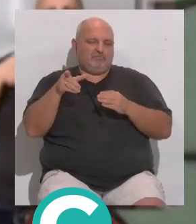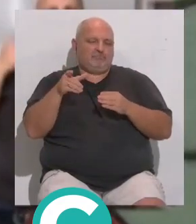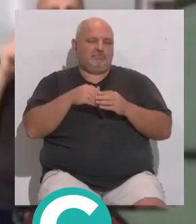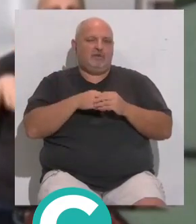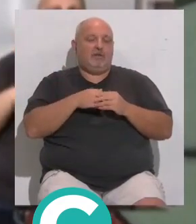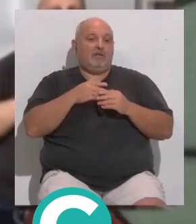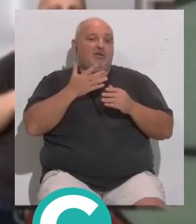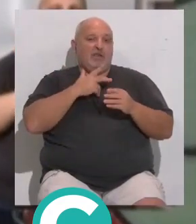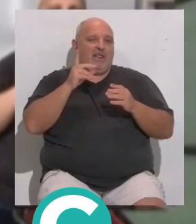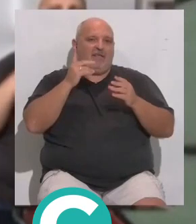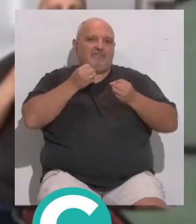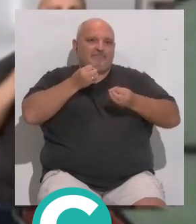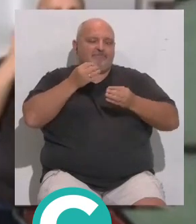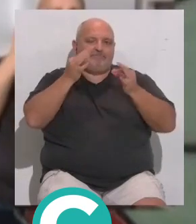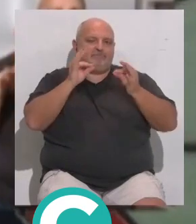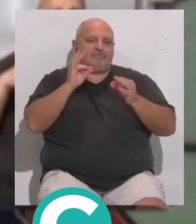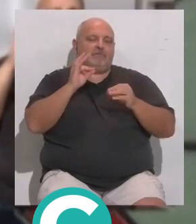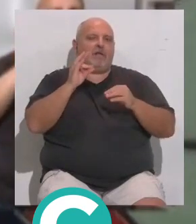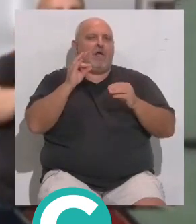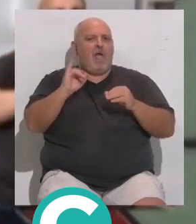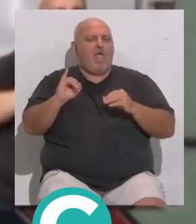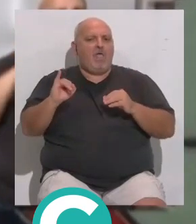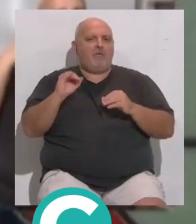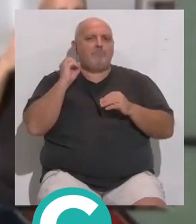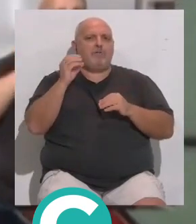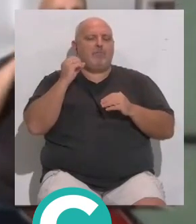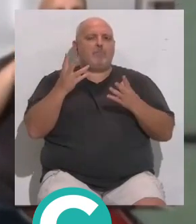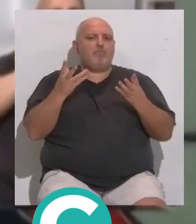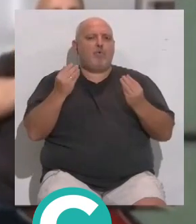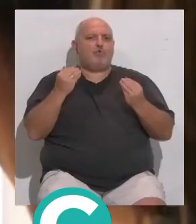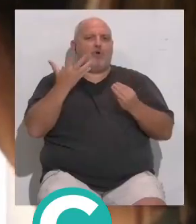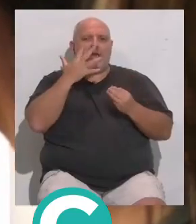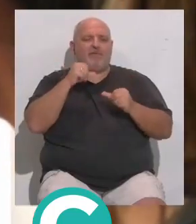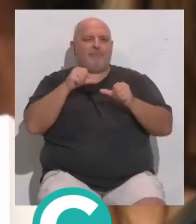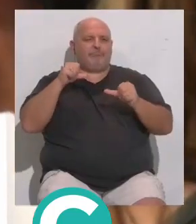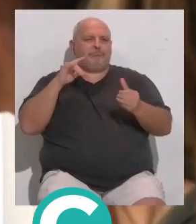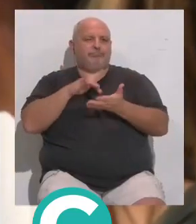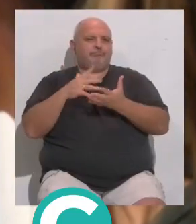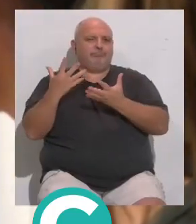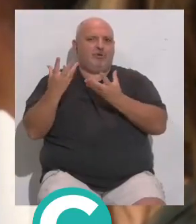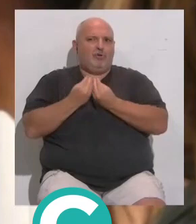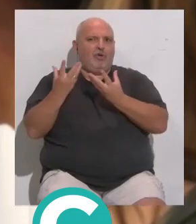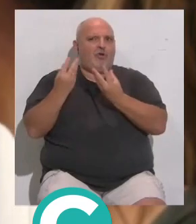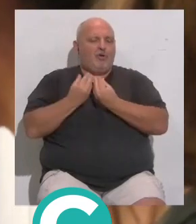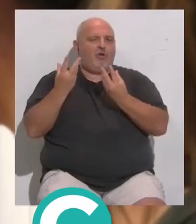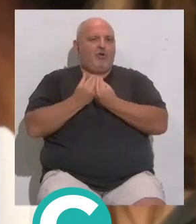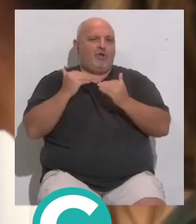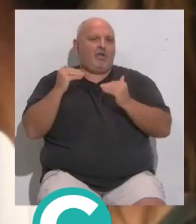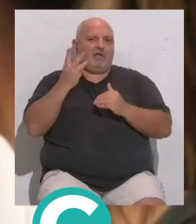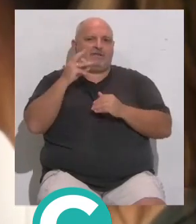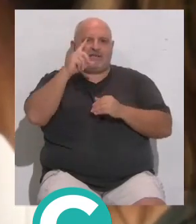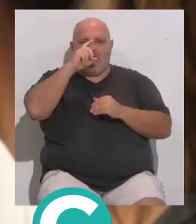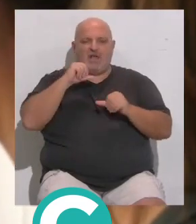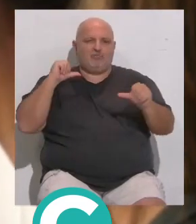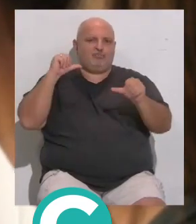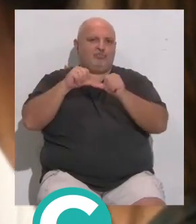en detalles, Joaquín Quiñones ha adelantado que contará para el pregón con muchos de los carnavaleros que le han acompañado en sus más de 30 años